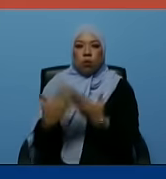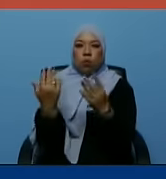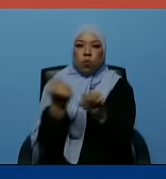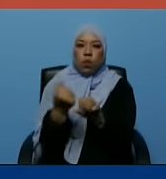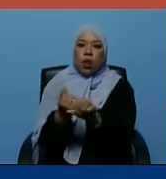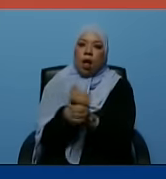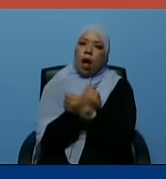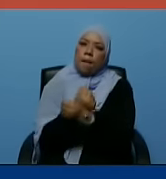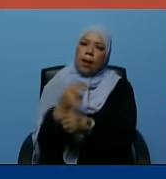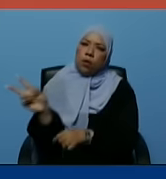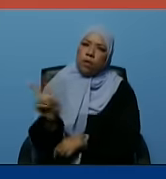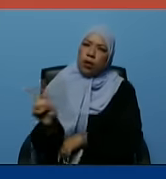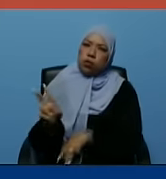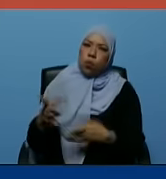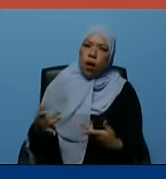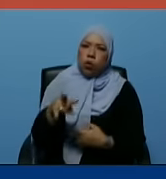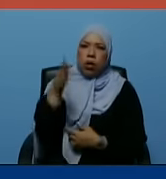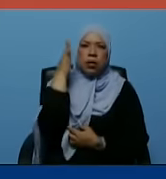a Venezuela?